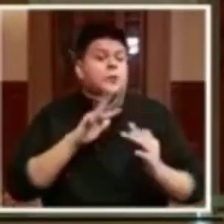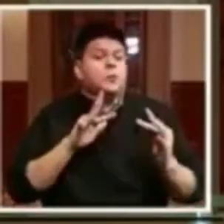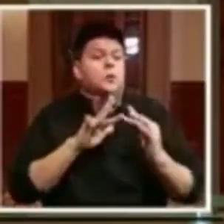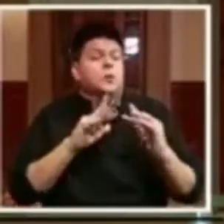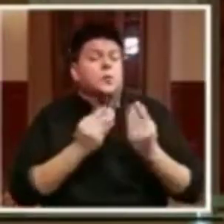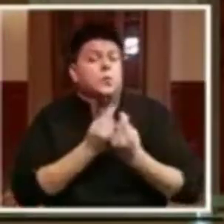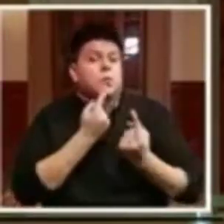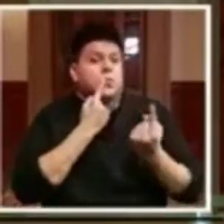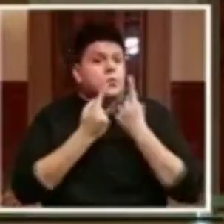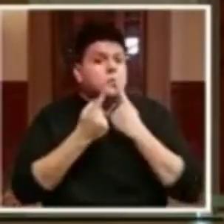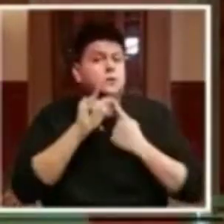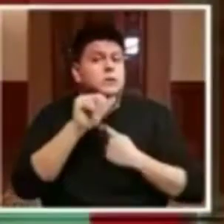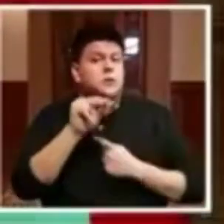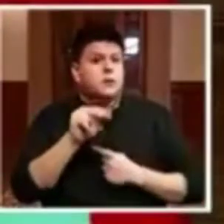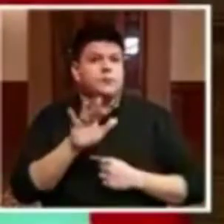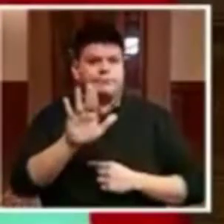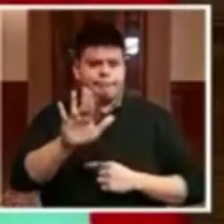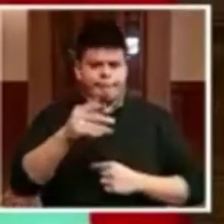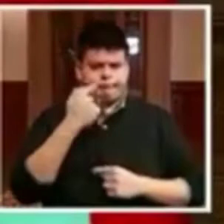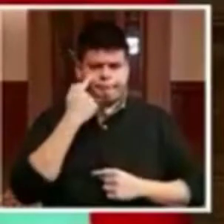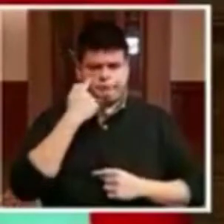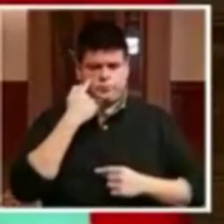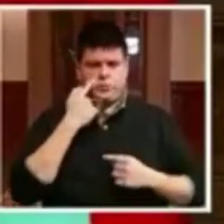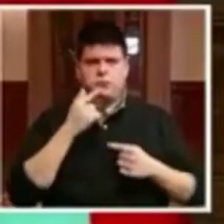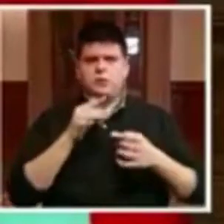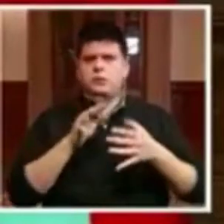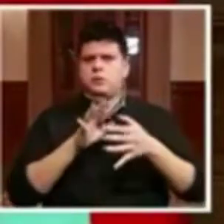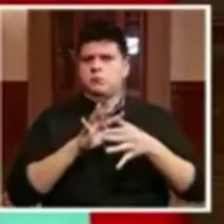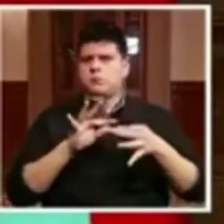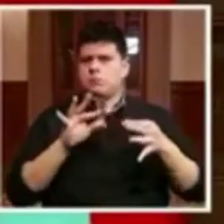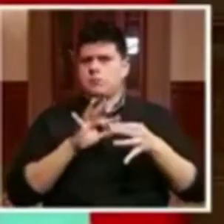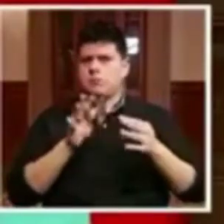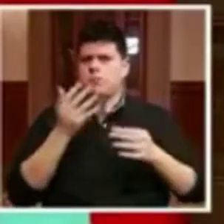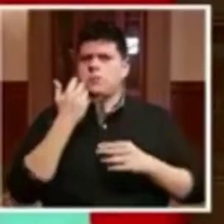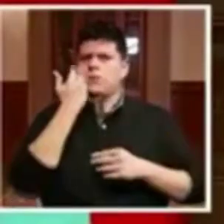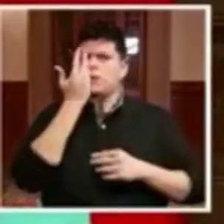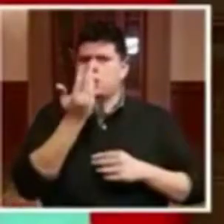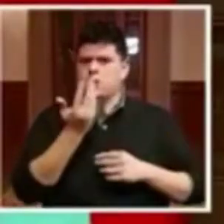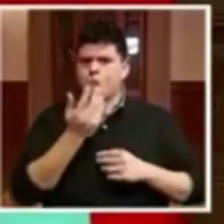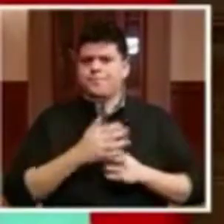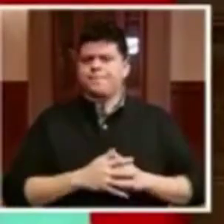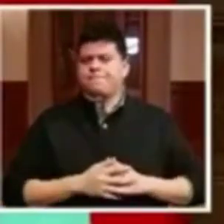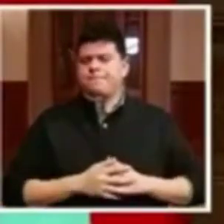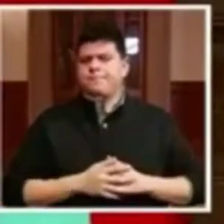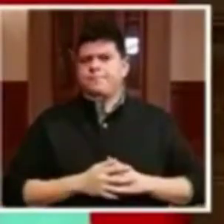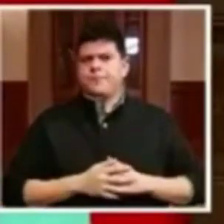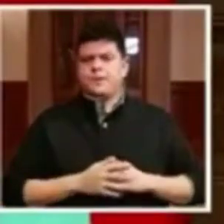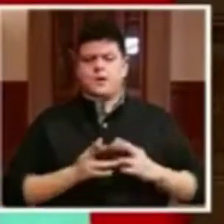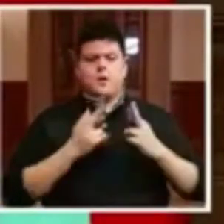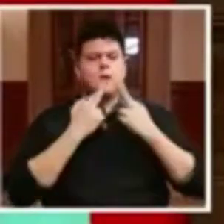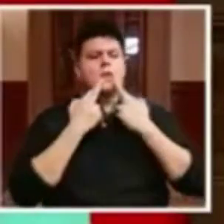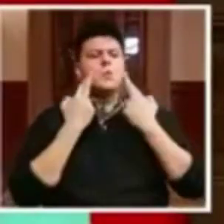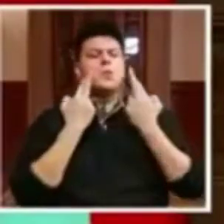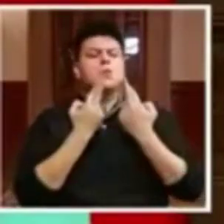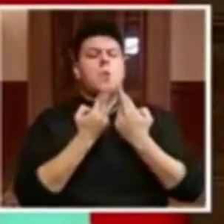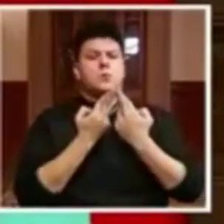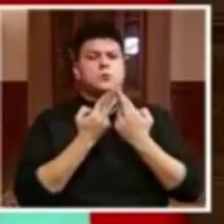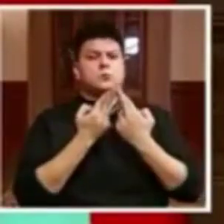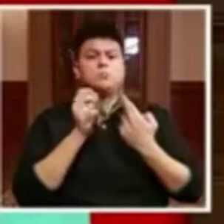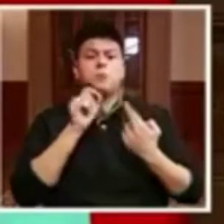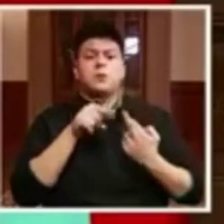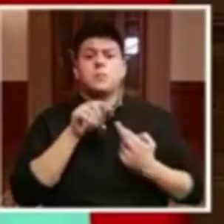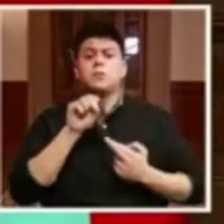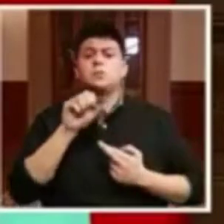19 con los que el estado llegó a 120 mil 887 pacientes tras el más reciente corte